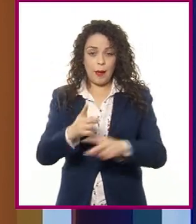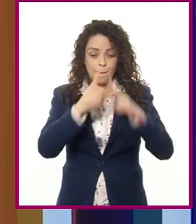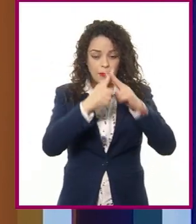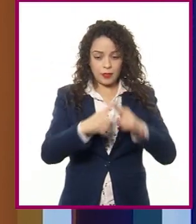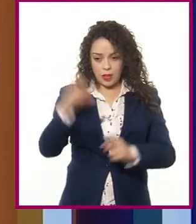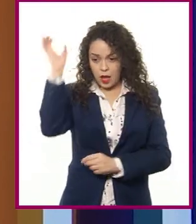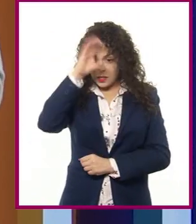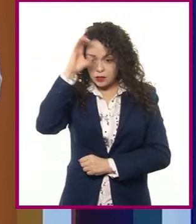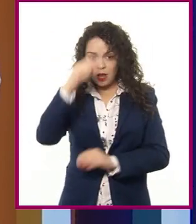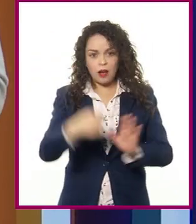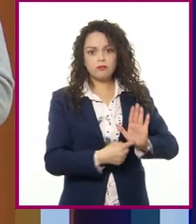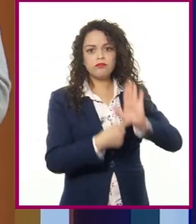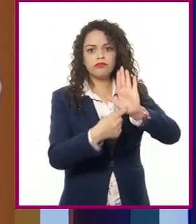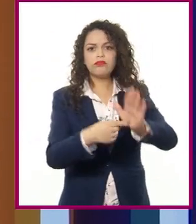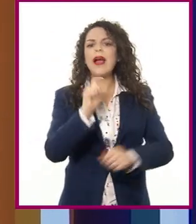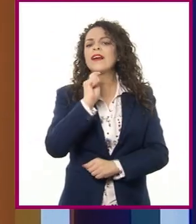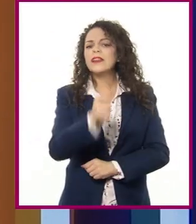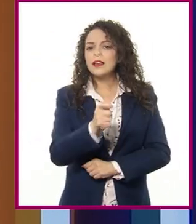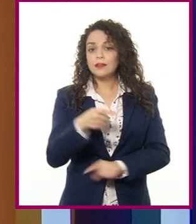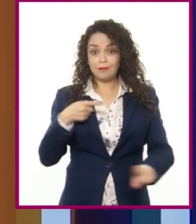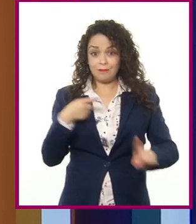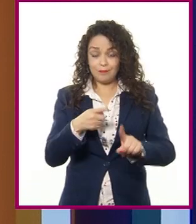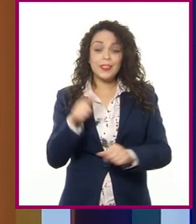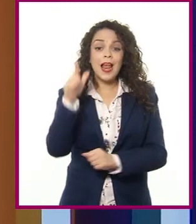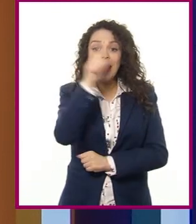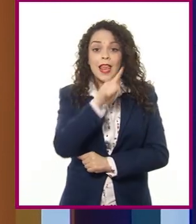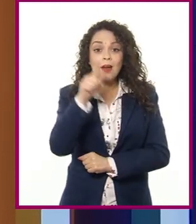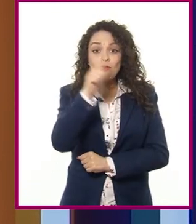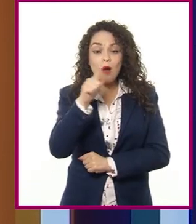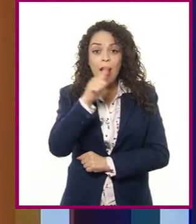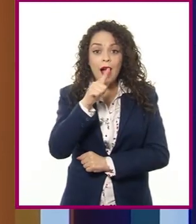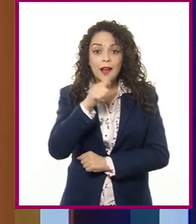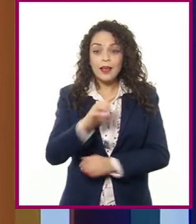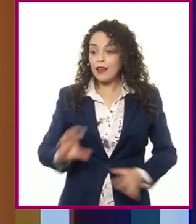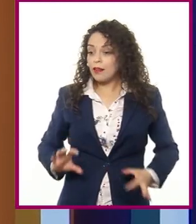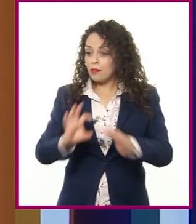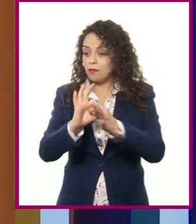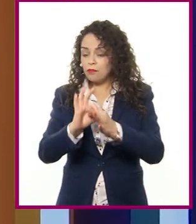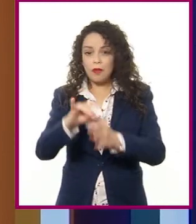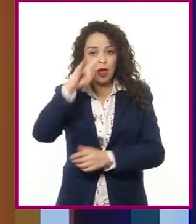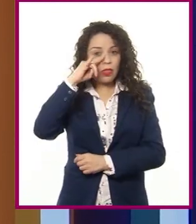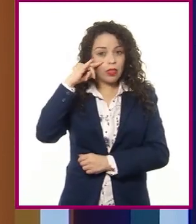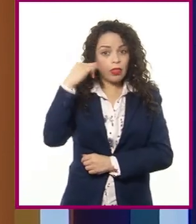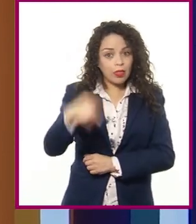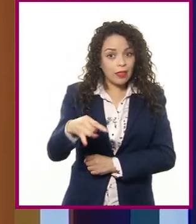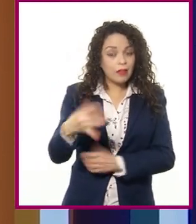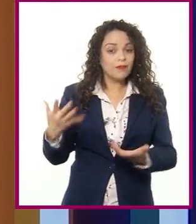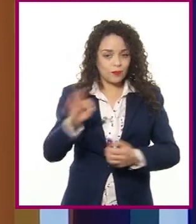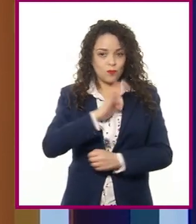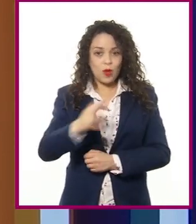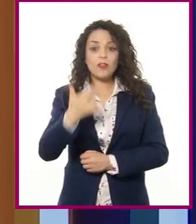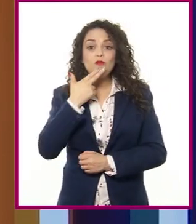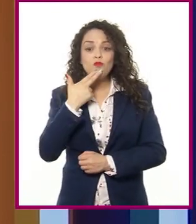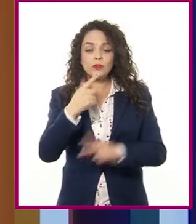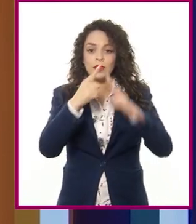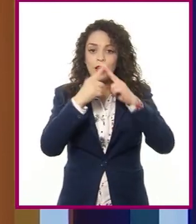que es. Es el lenguaje de las relaciones invisibles entre las cosas, pero para usar y aplicar ese